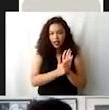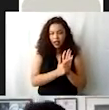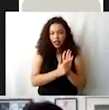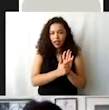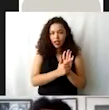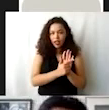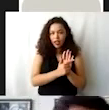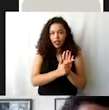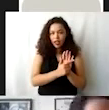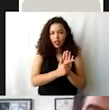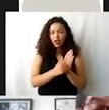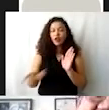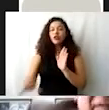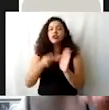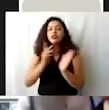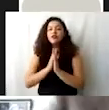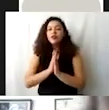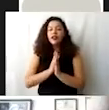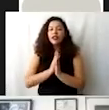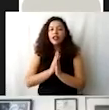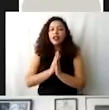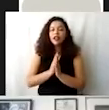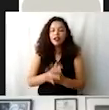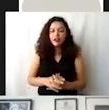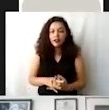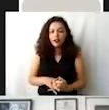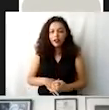permítanme porque no me vaya un segundito.